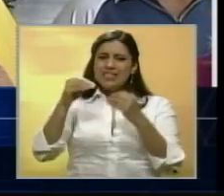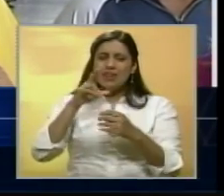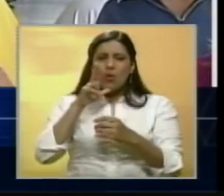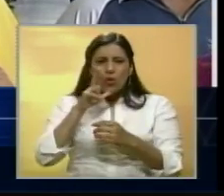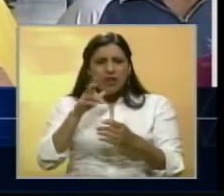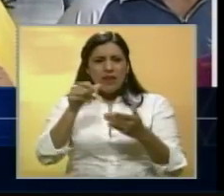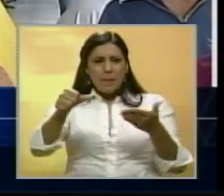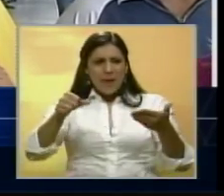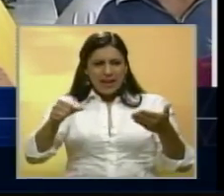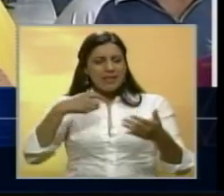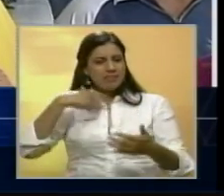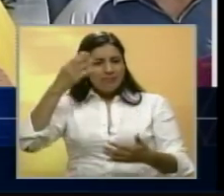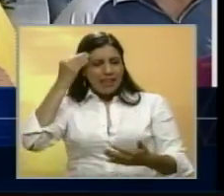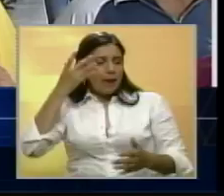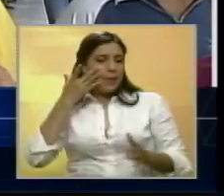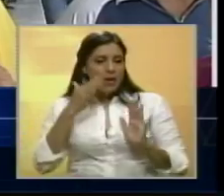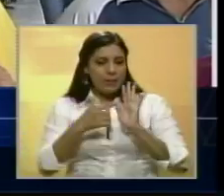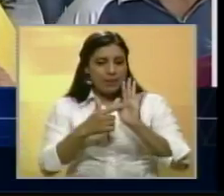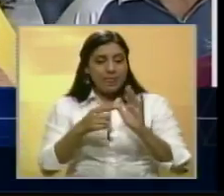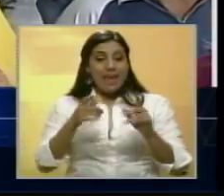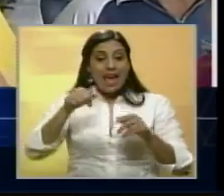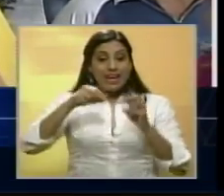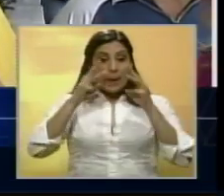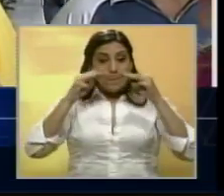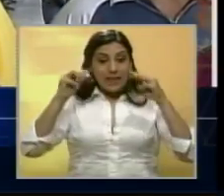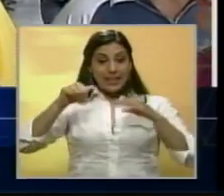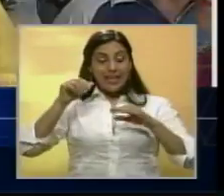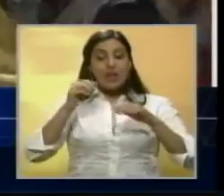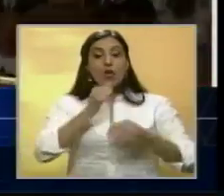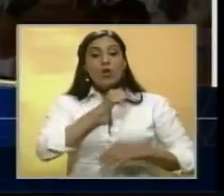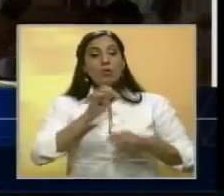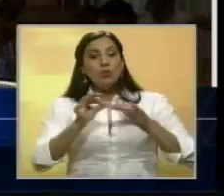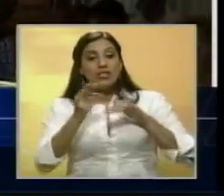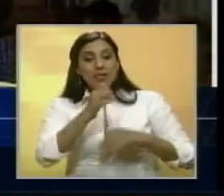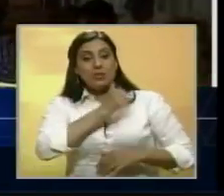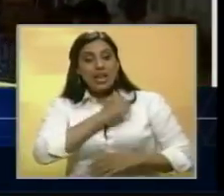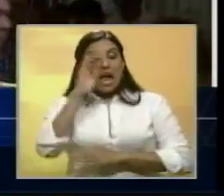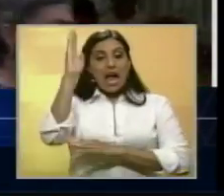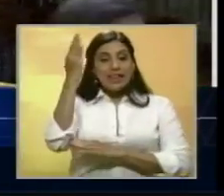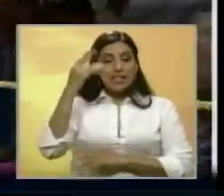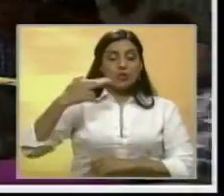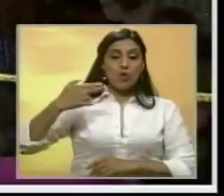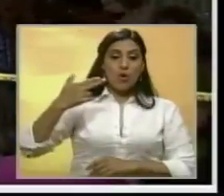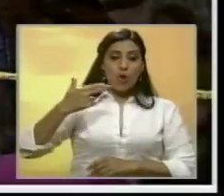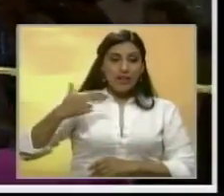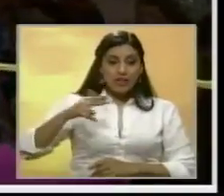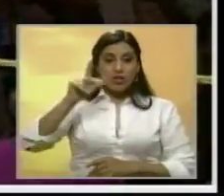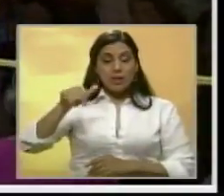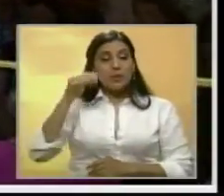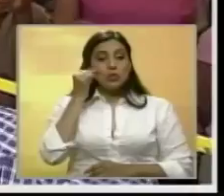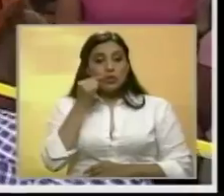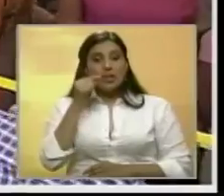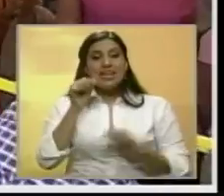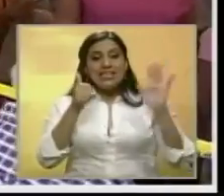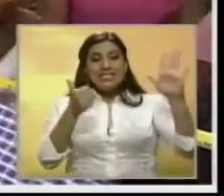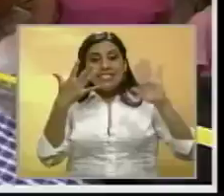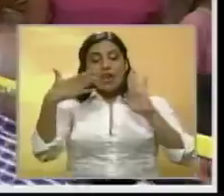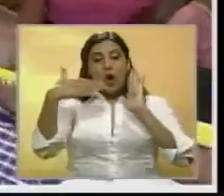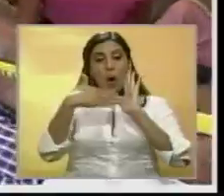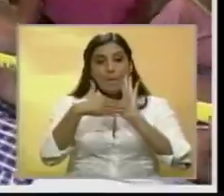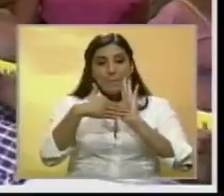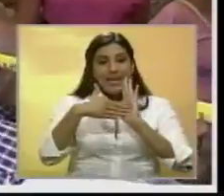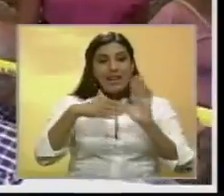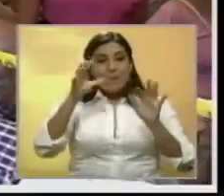distribución de las máquinas. Para que tengamos un ejemplo, en el área metropolitana, en el municipio Chacao, Barute, Latillo y Sucre, tenemos 65.000 personas con